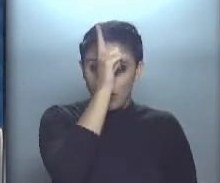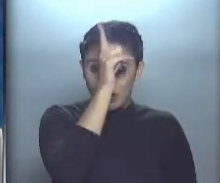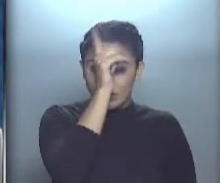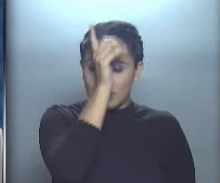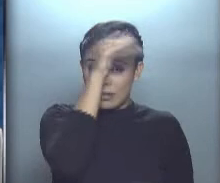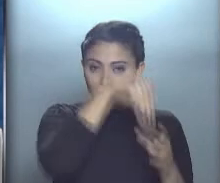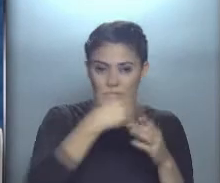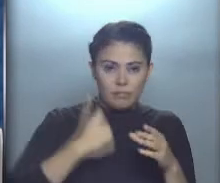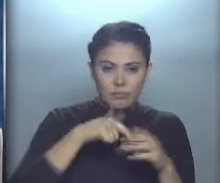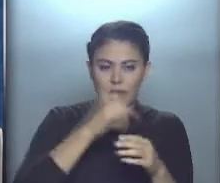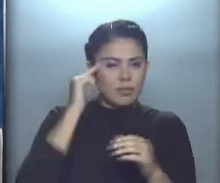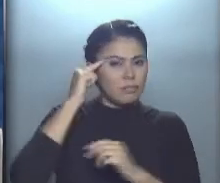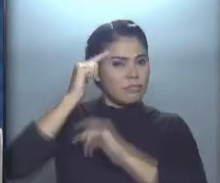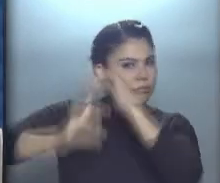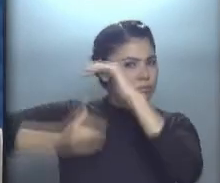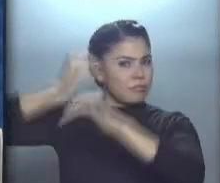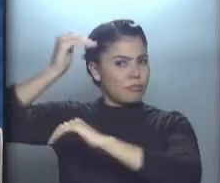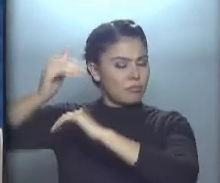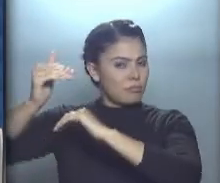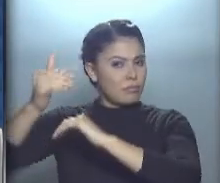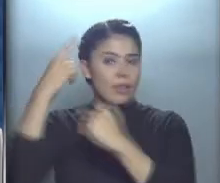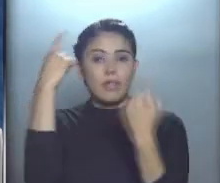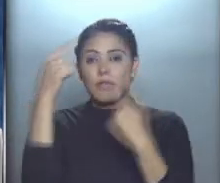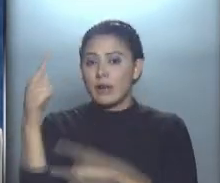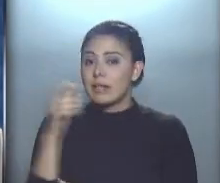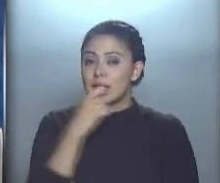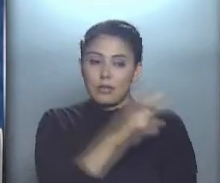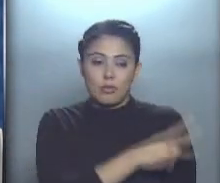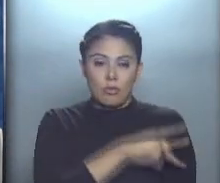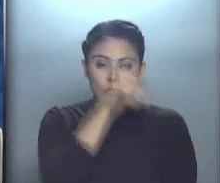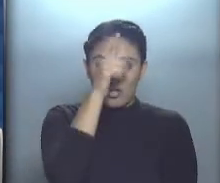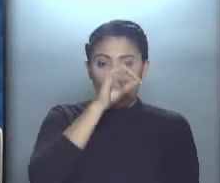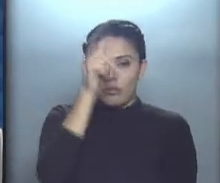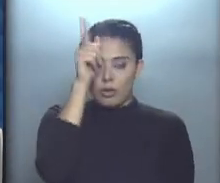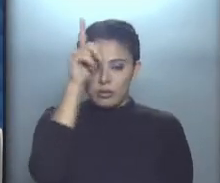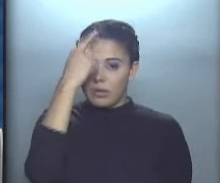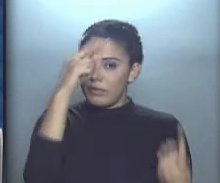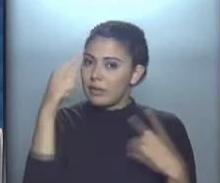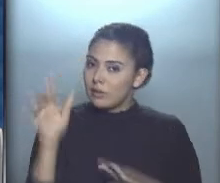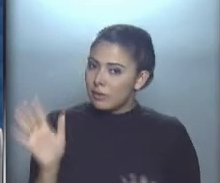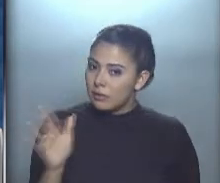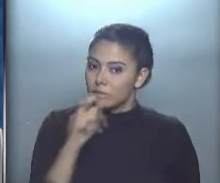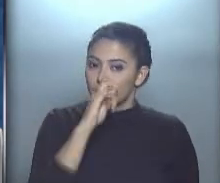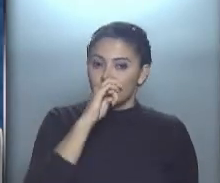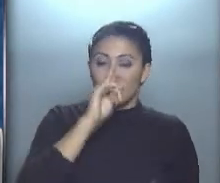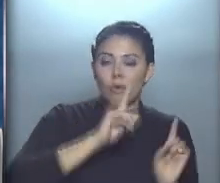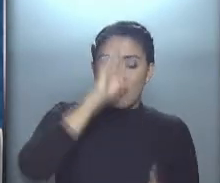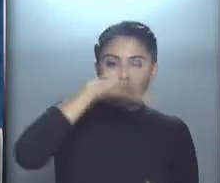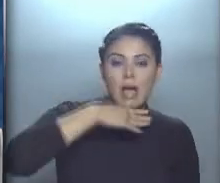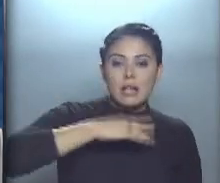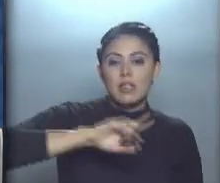un sistema de capacitación que es diferente para suboficiales de oficiales. En términos de meses, en